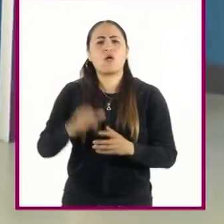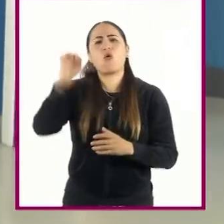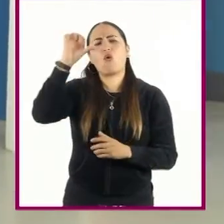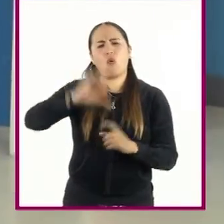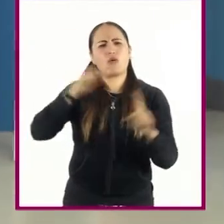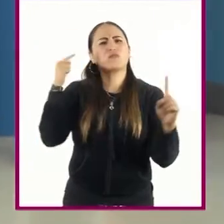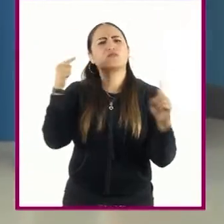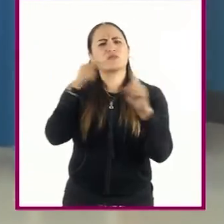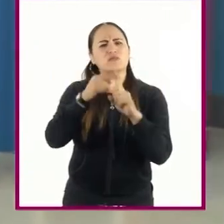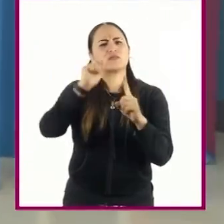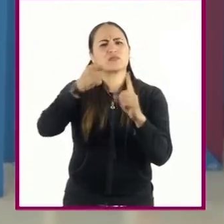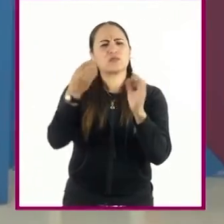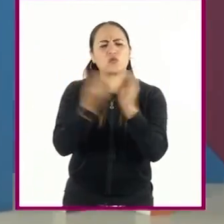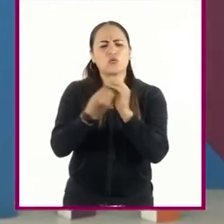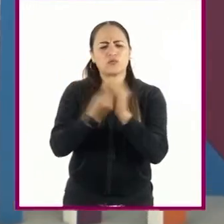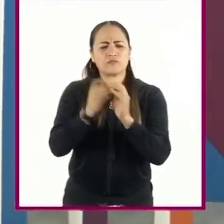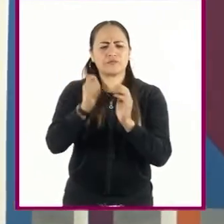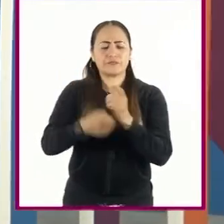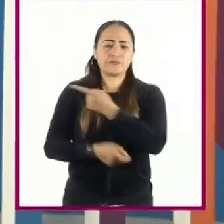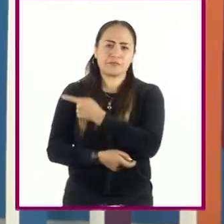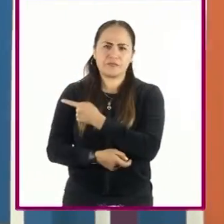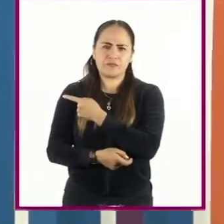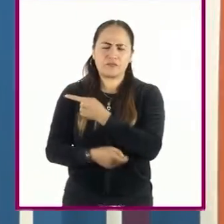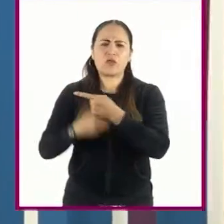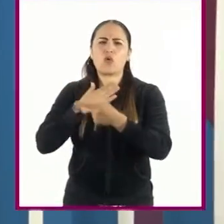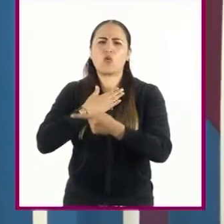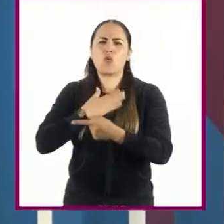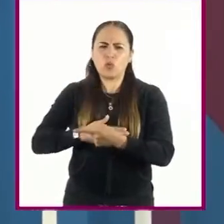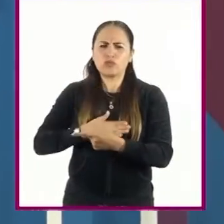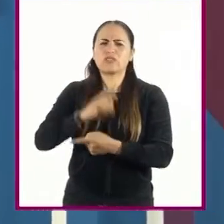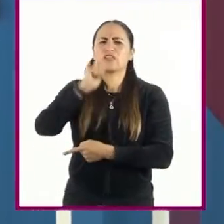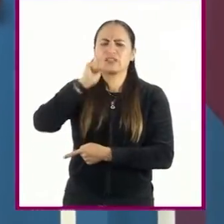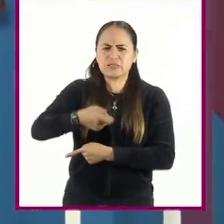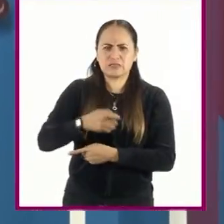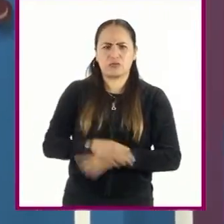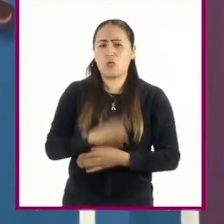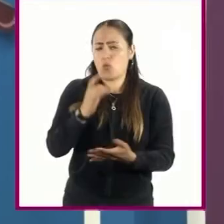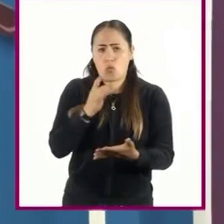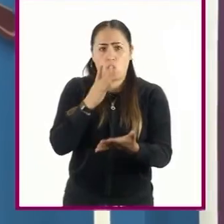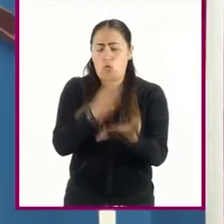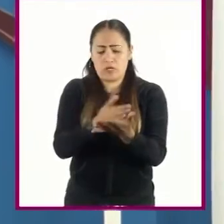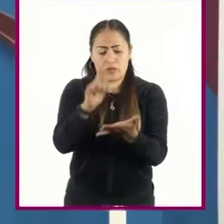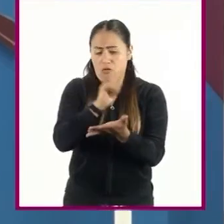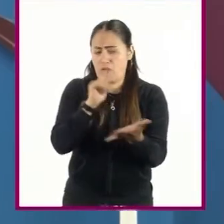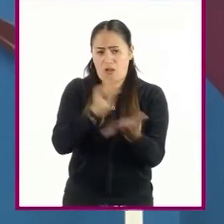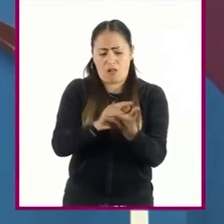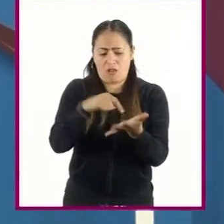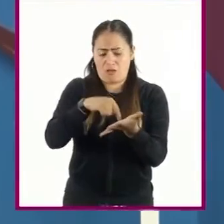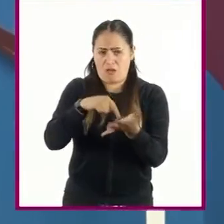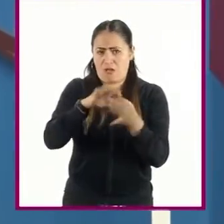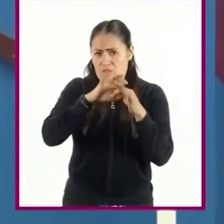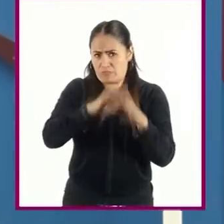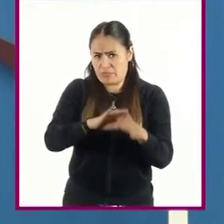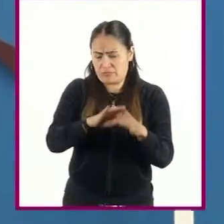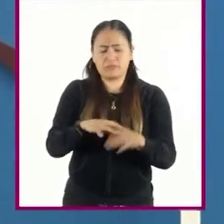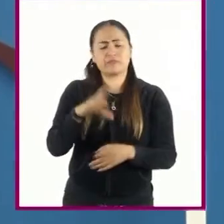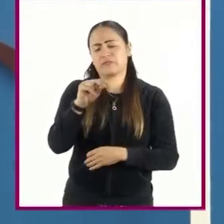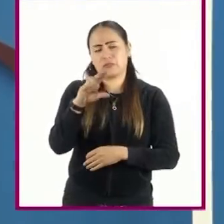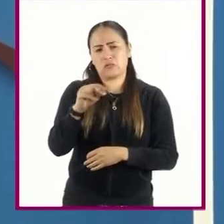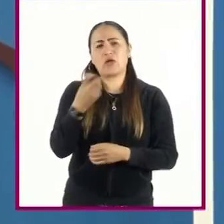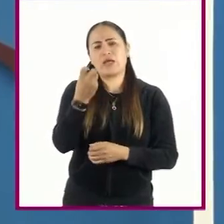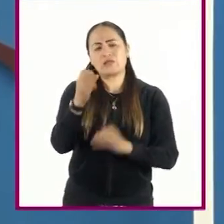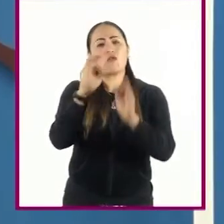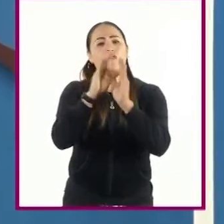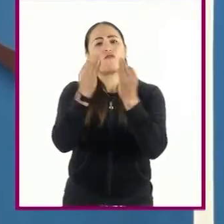la sesión es que identifiquemos a la justicia no solo como un aspecto relativo a las leyes, sino como el medio y un